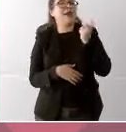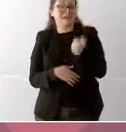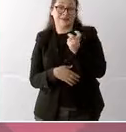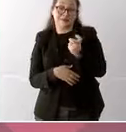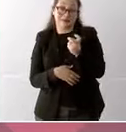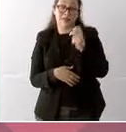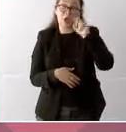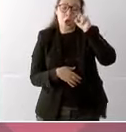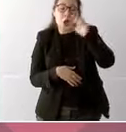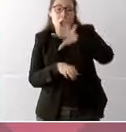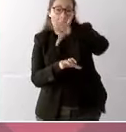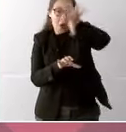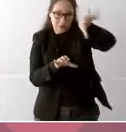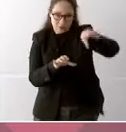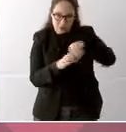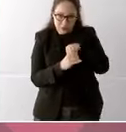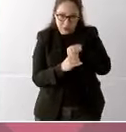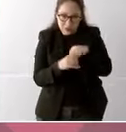total,